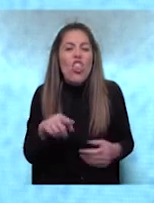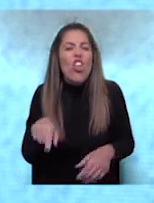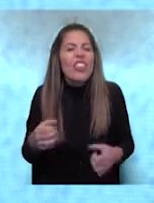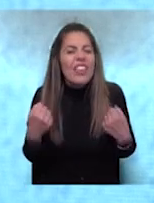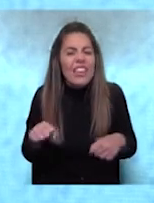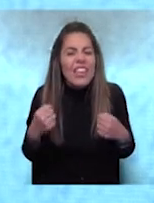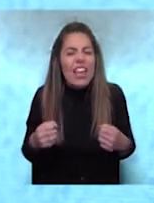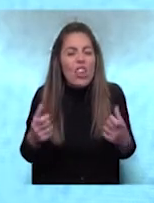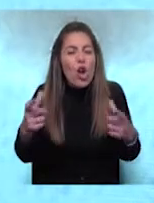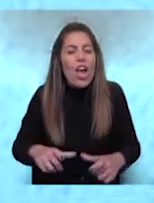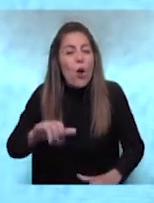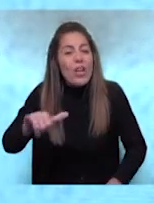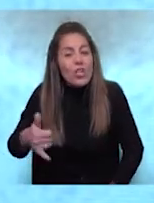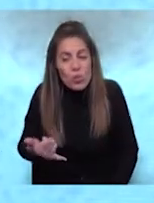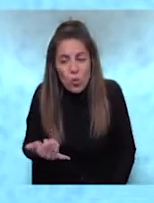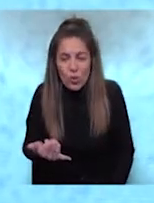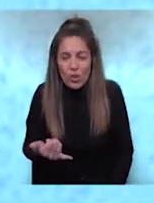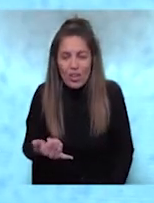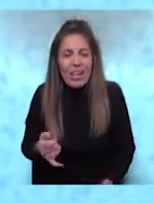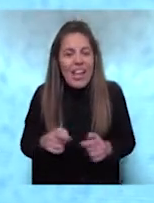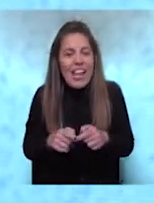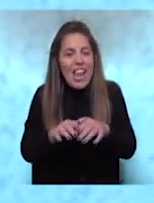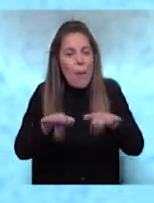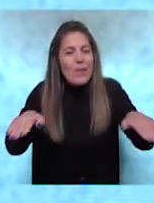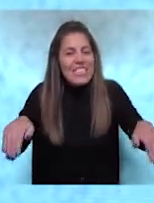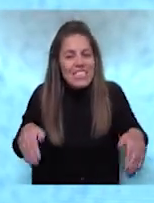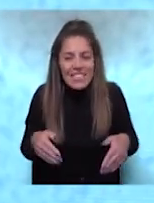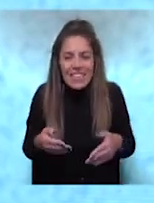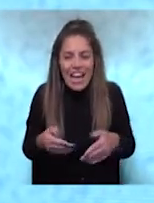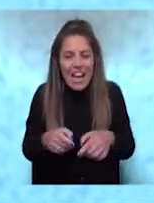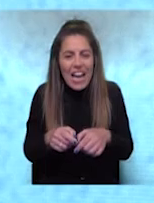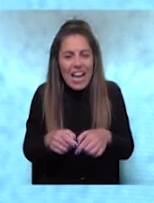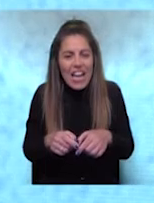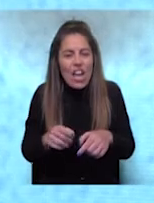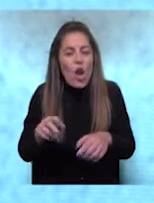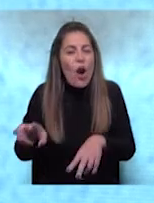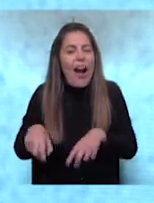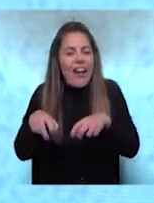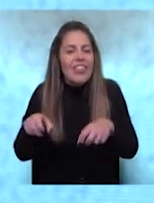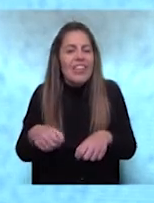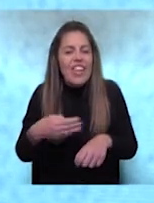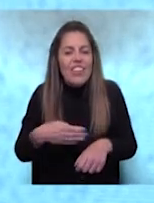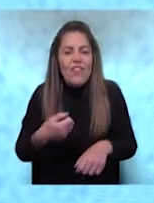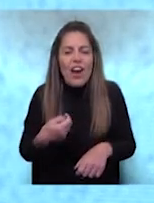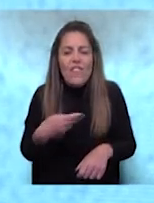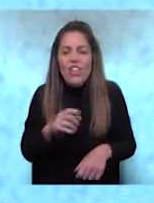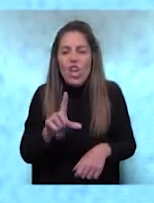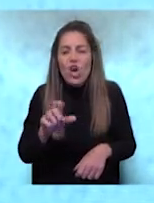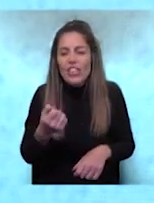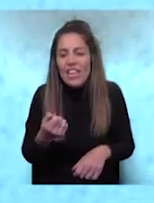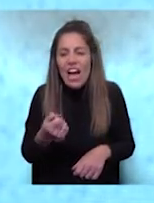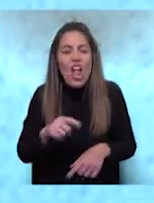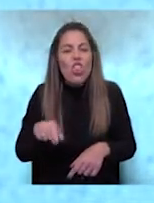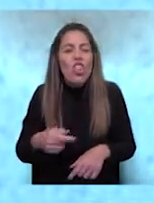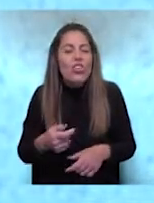¿En la Laguna Azul ustedes? ¿En las piscinas de los jardines de colgantes de Babilonia? ¿En el archipiélago de las